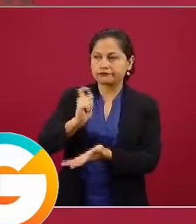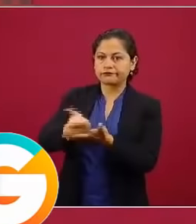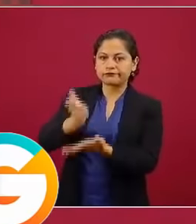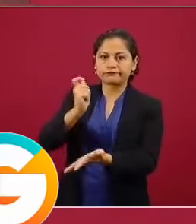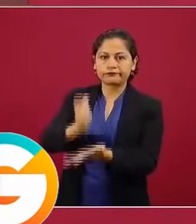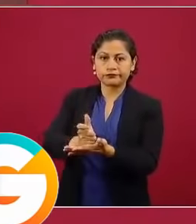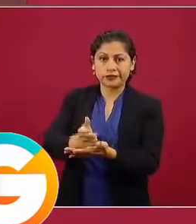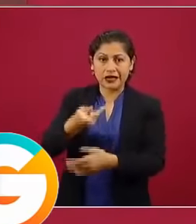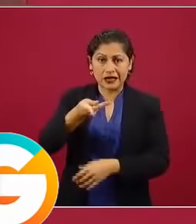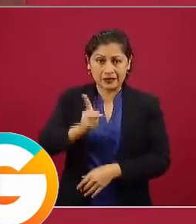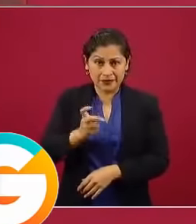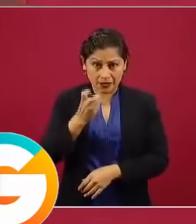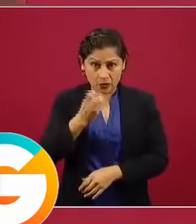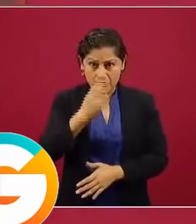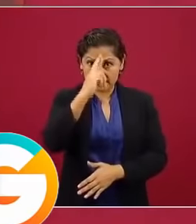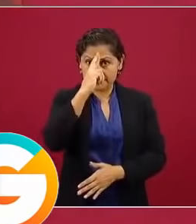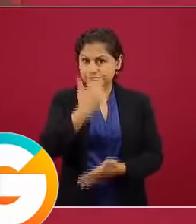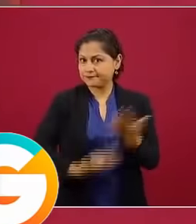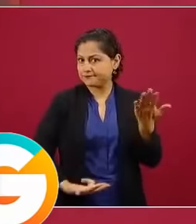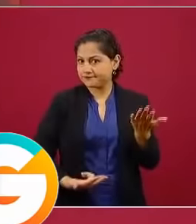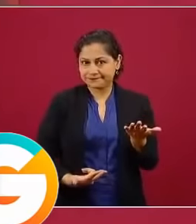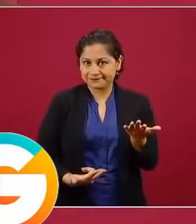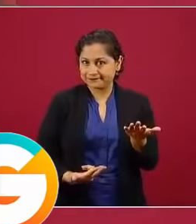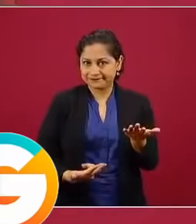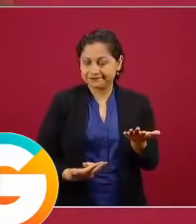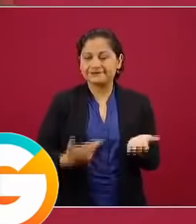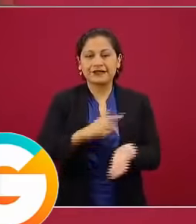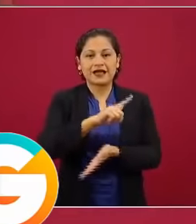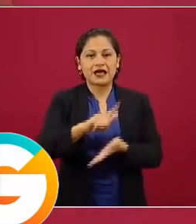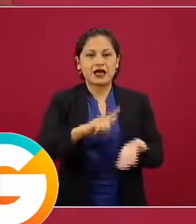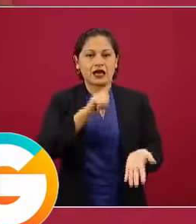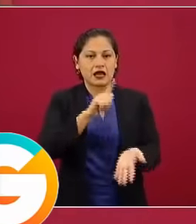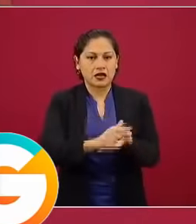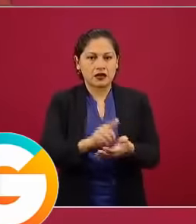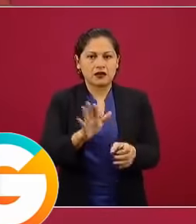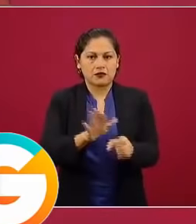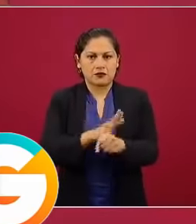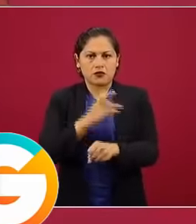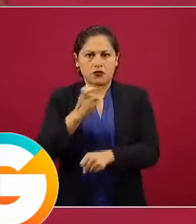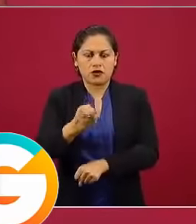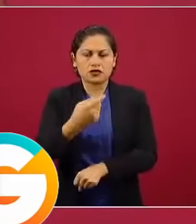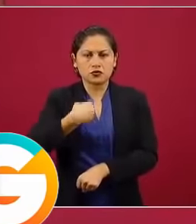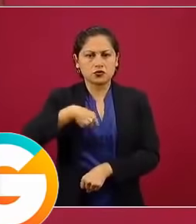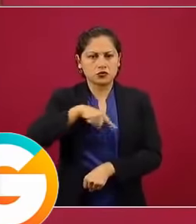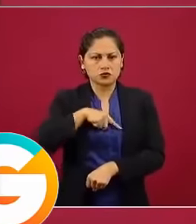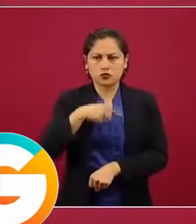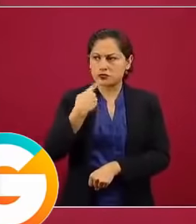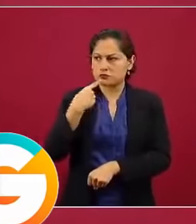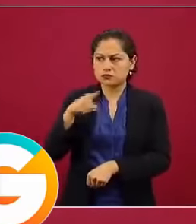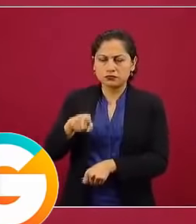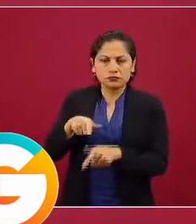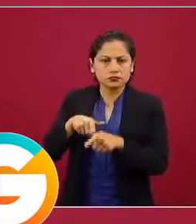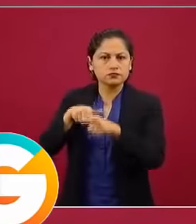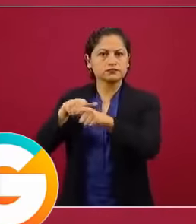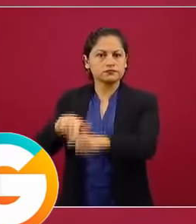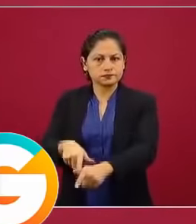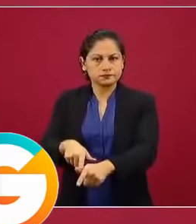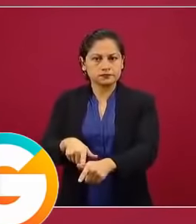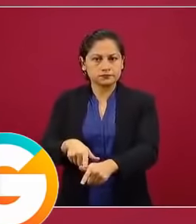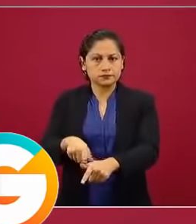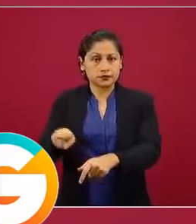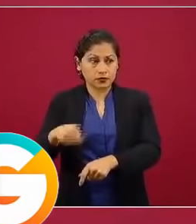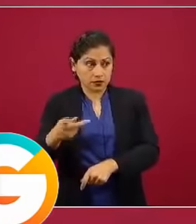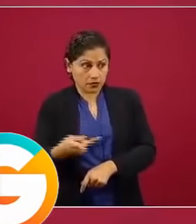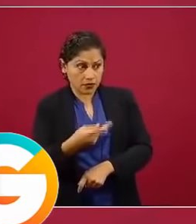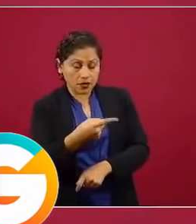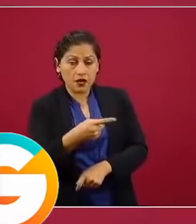Entonces, vamos a proceder. ¿Quiere decir que van a interponer las denuncias? Sí, contra los que